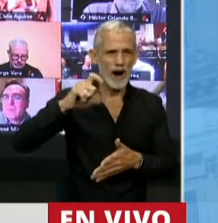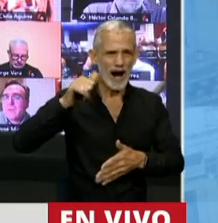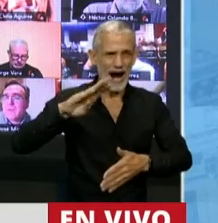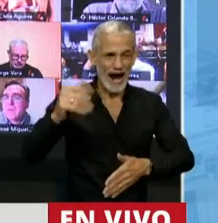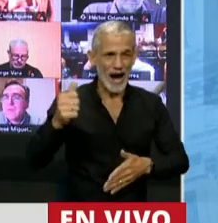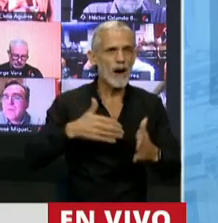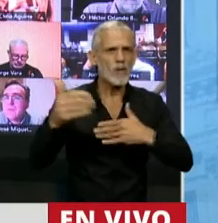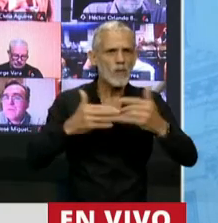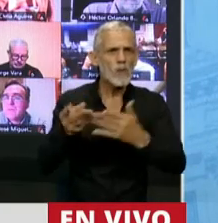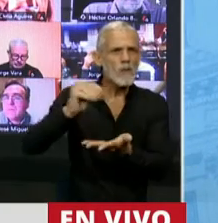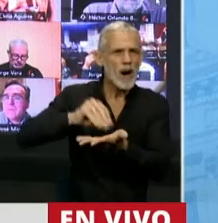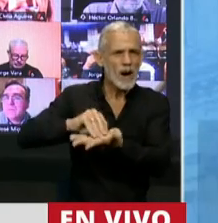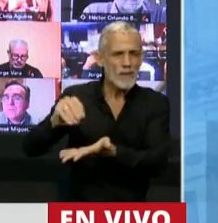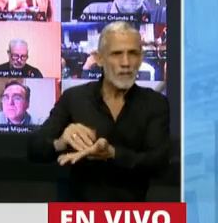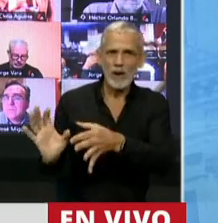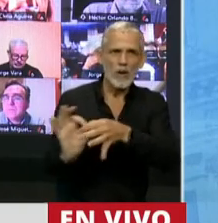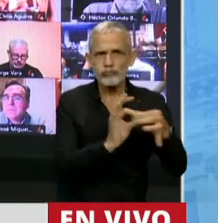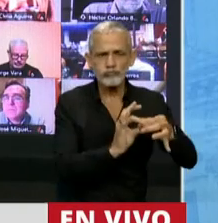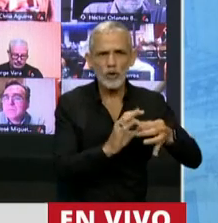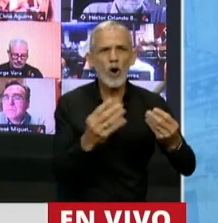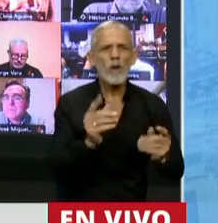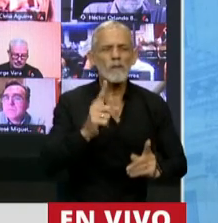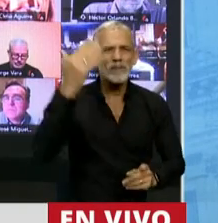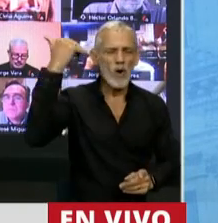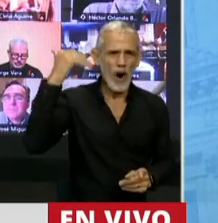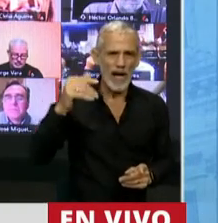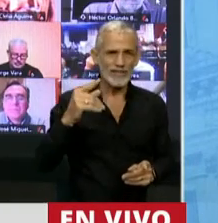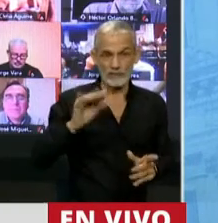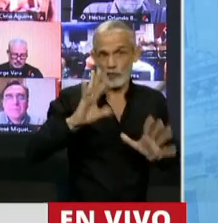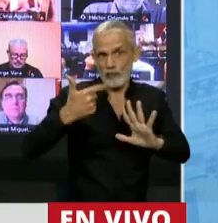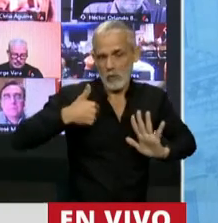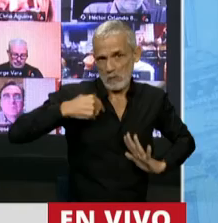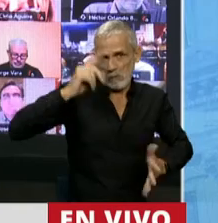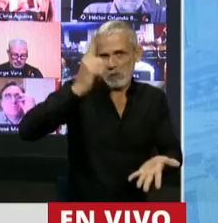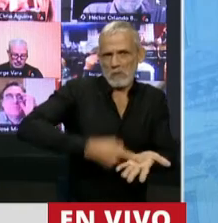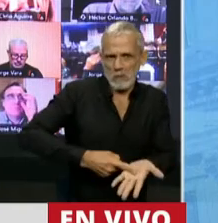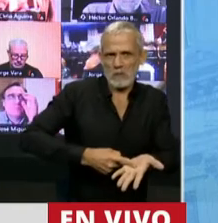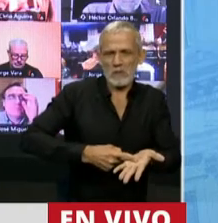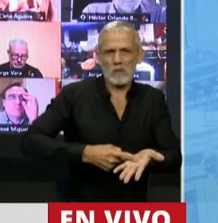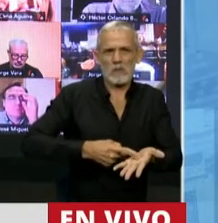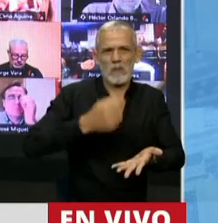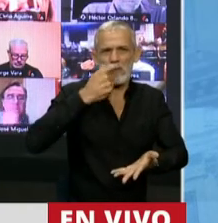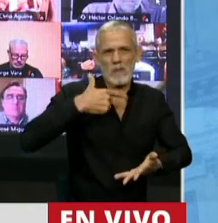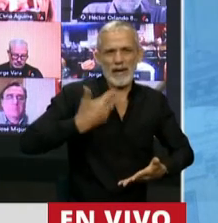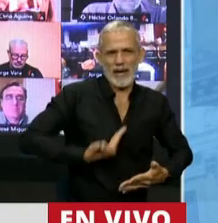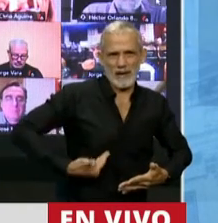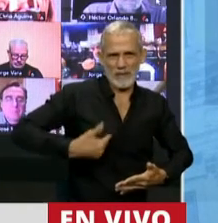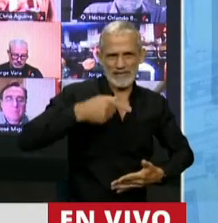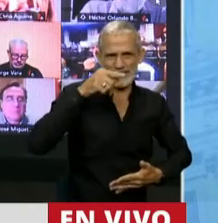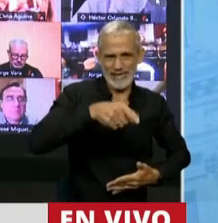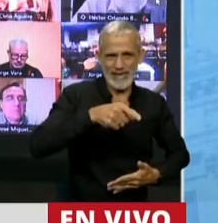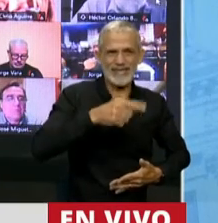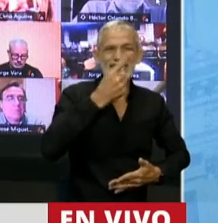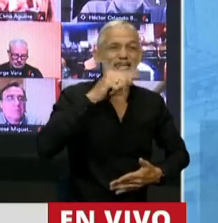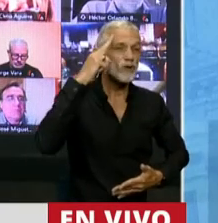Aires, tenía relación directa con aquel, a nuestro modo de ver, arbitrario, caprichoso e ilegítimo